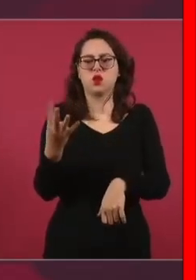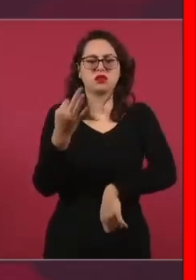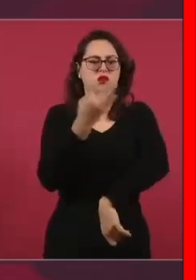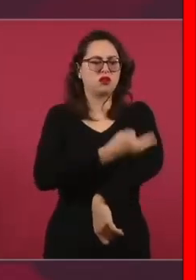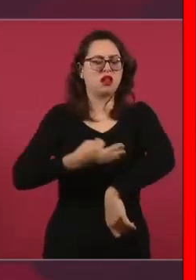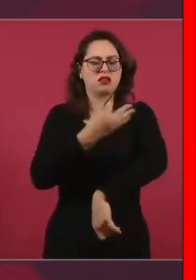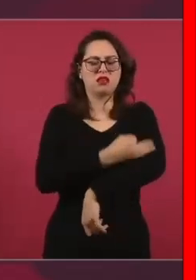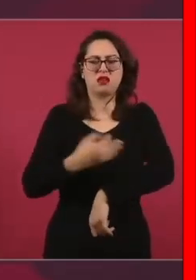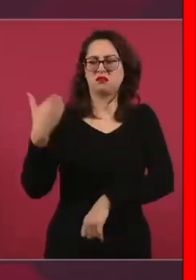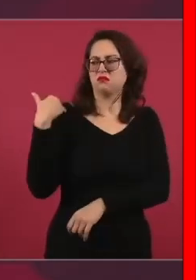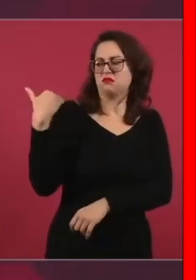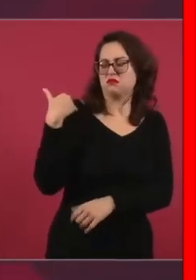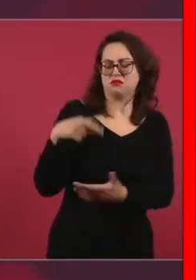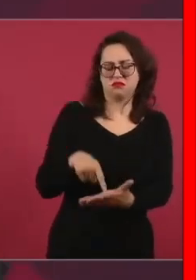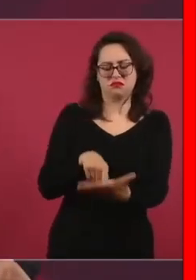que empezó,